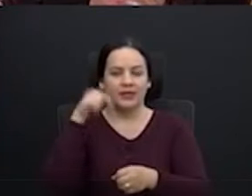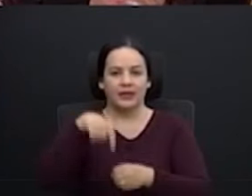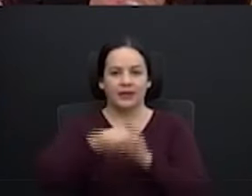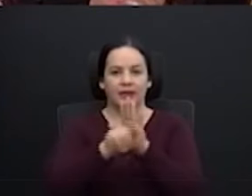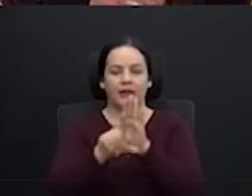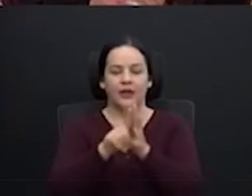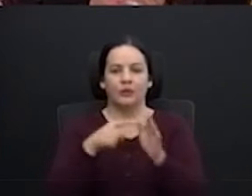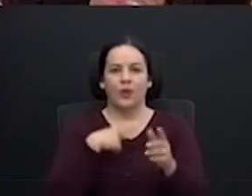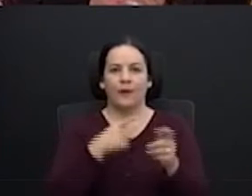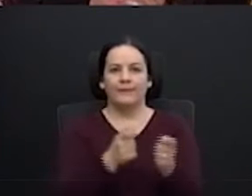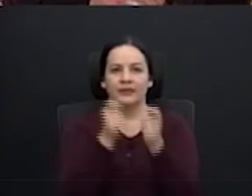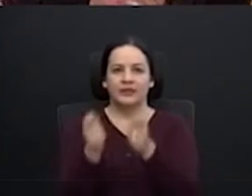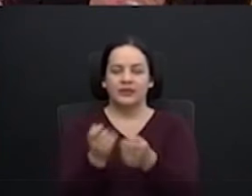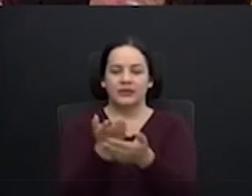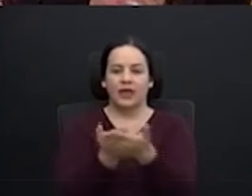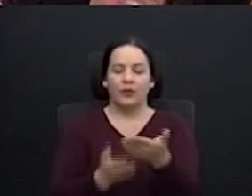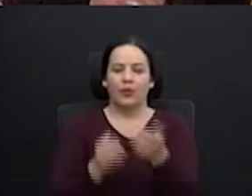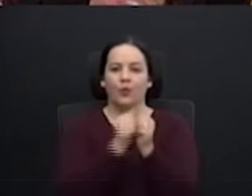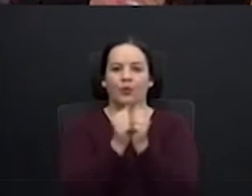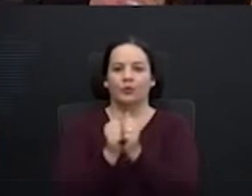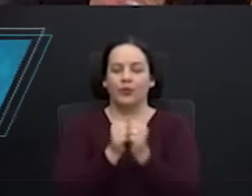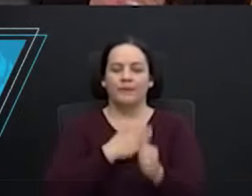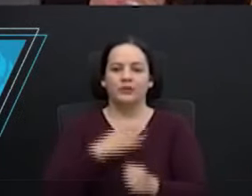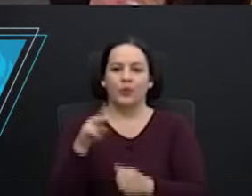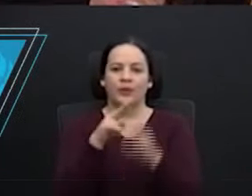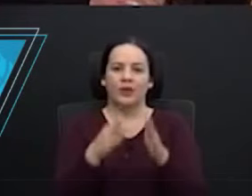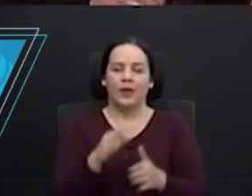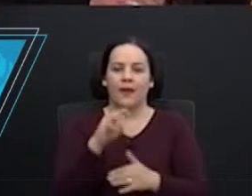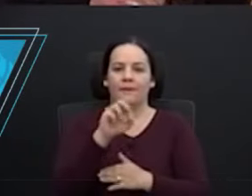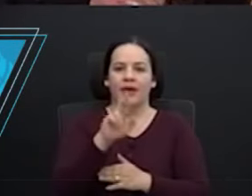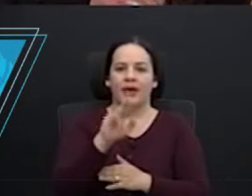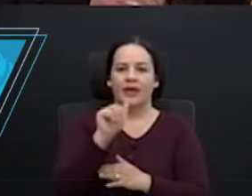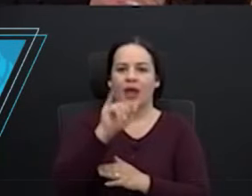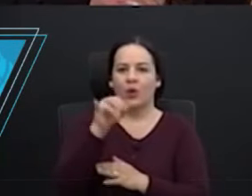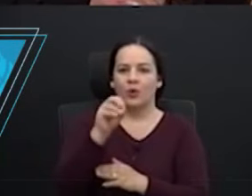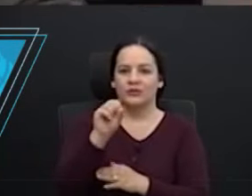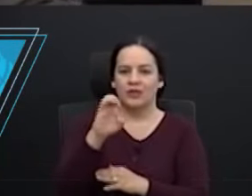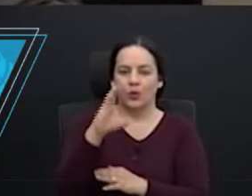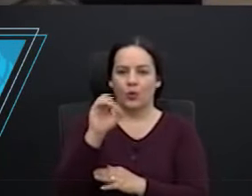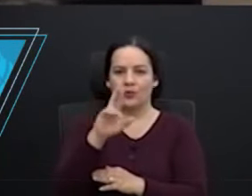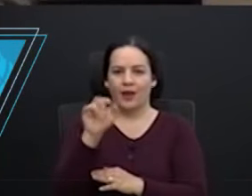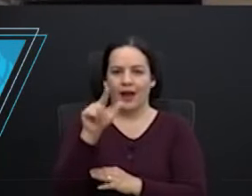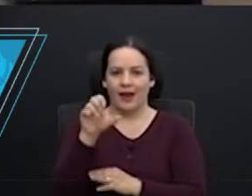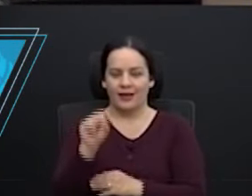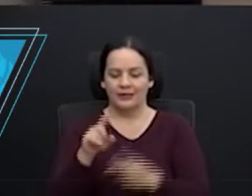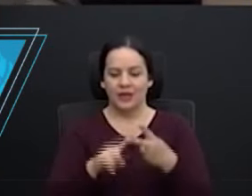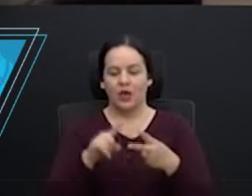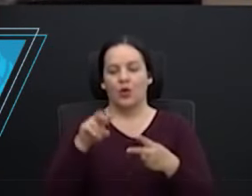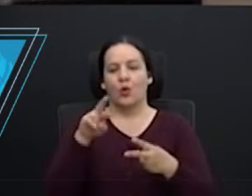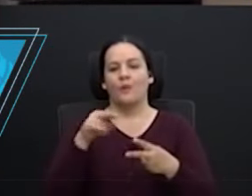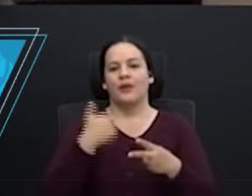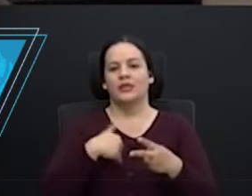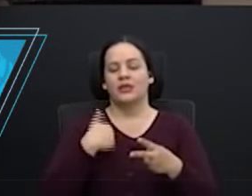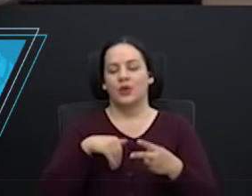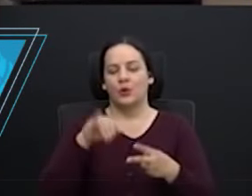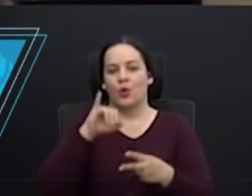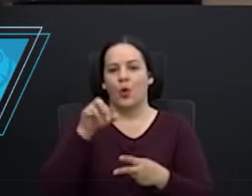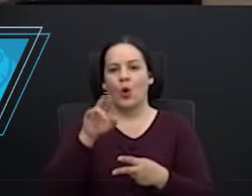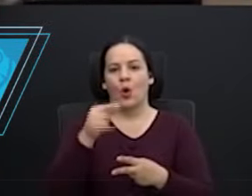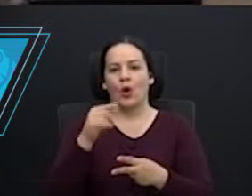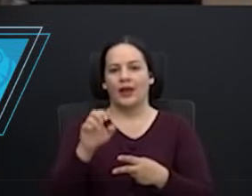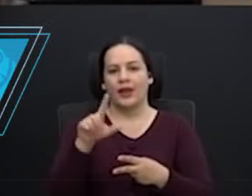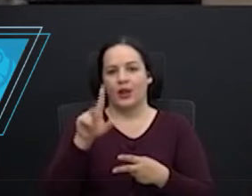Legislativa, he presentado junto con mis compañeros María José Corrales y mi compañero Jorge Luis Fonseca esta moción